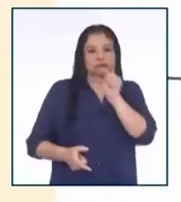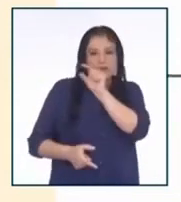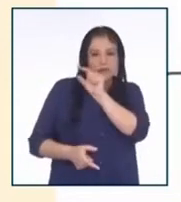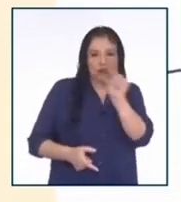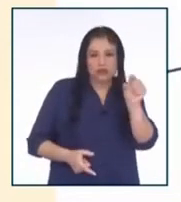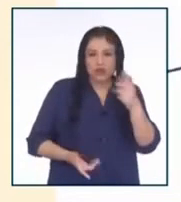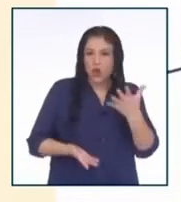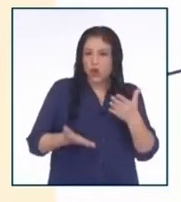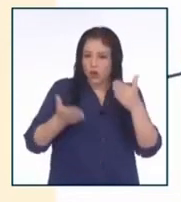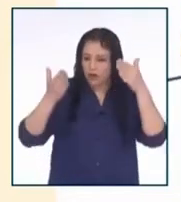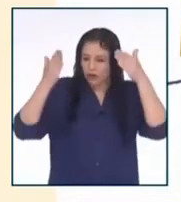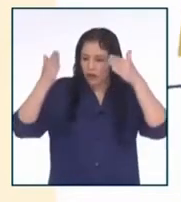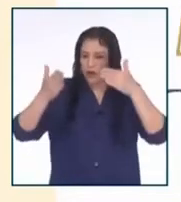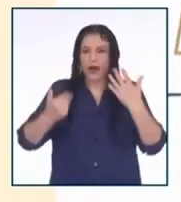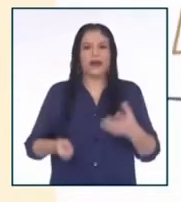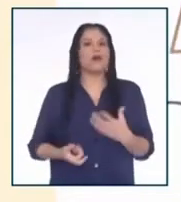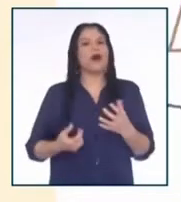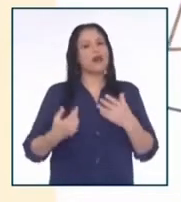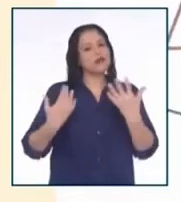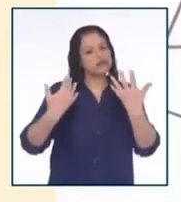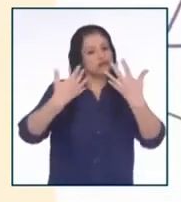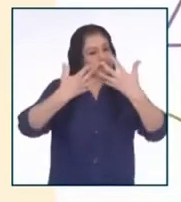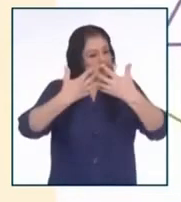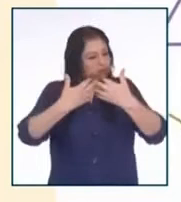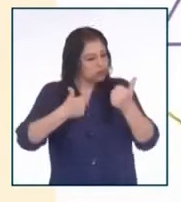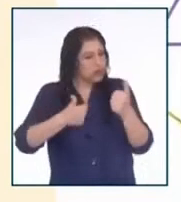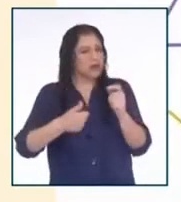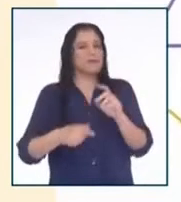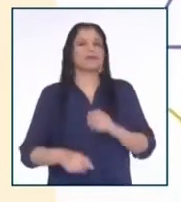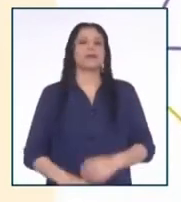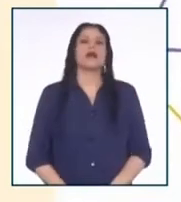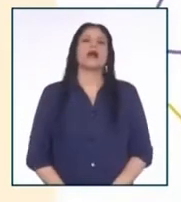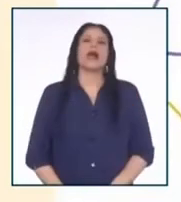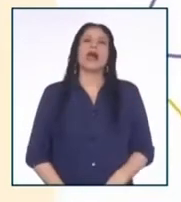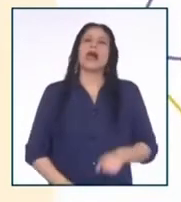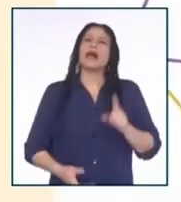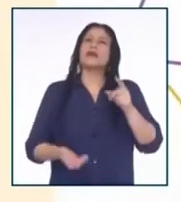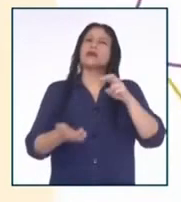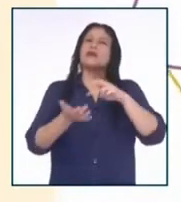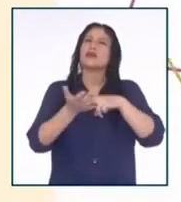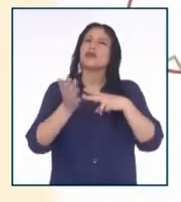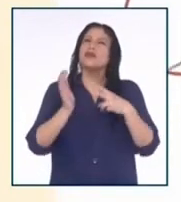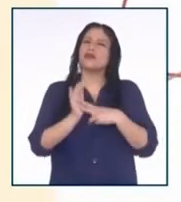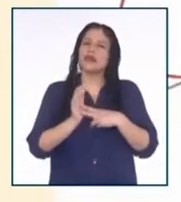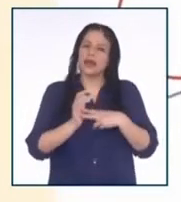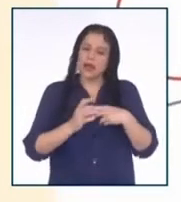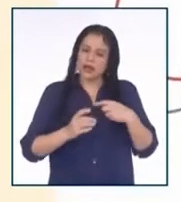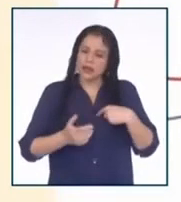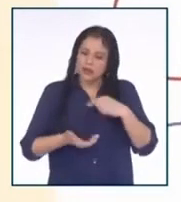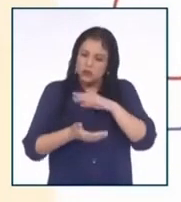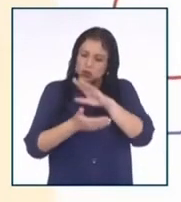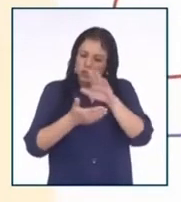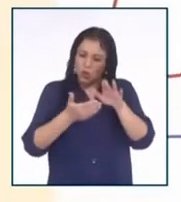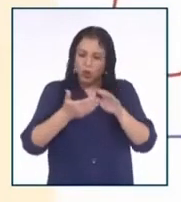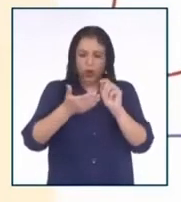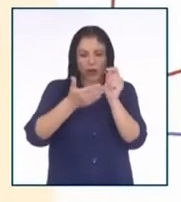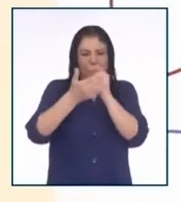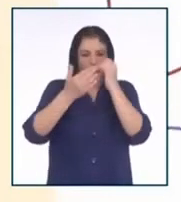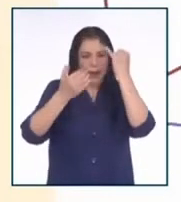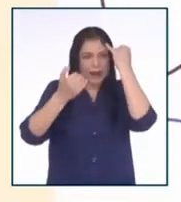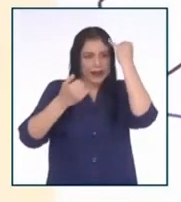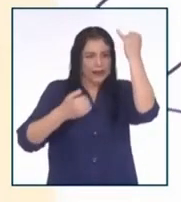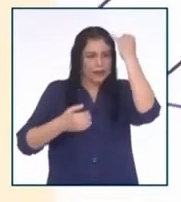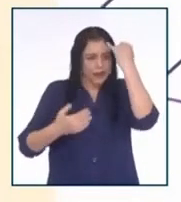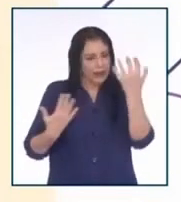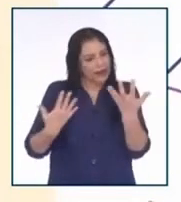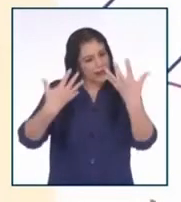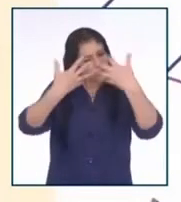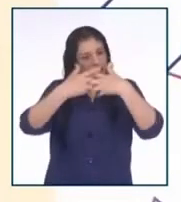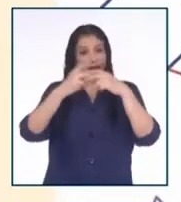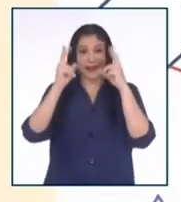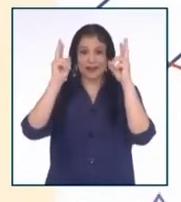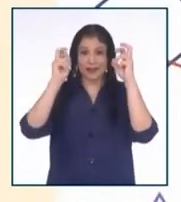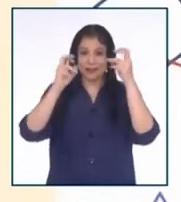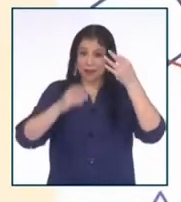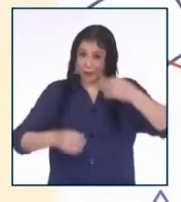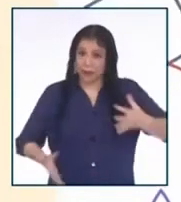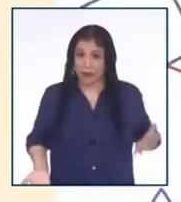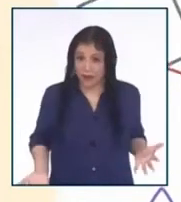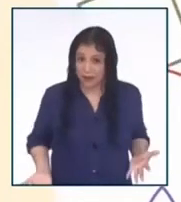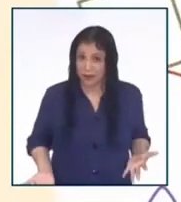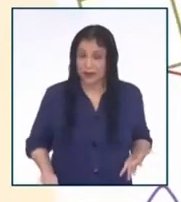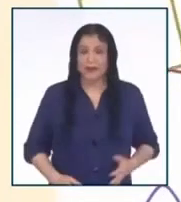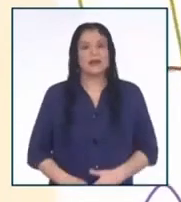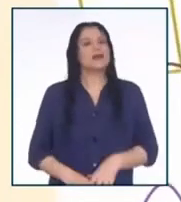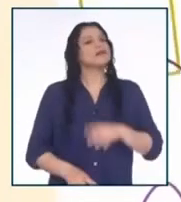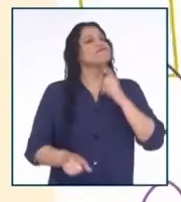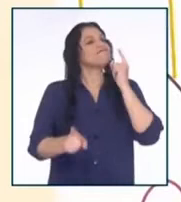lo referente a la coherencia. Profesor, eso quiere decir que tenemos que mantener todas las ideas relacionadas al tema que estamos escribiendo. ¿Eso es